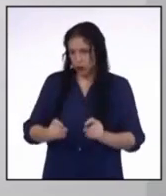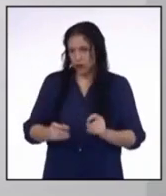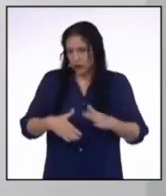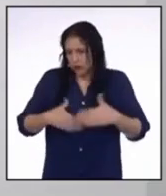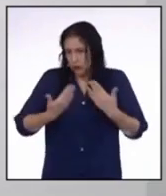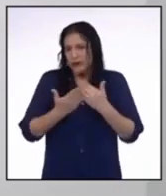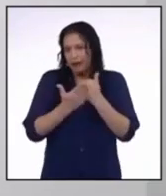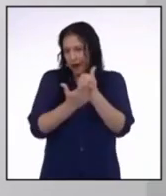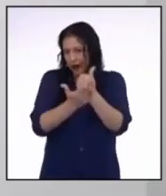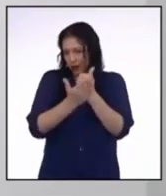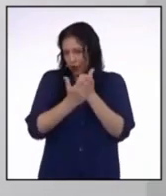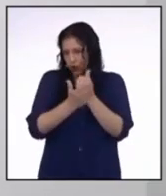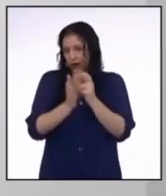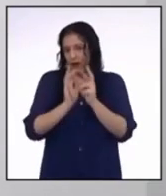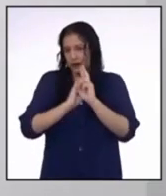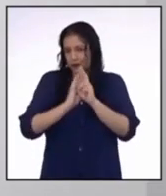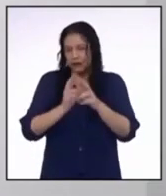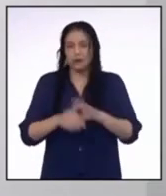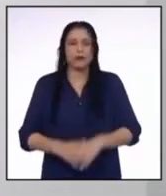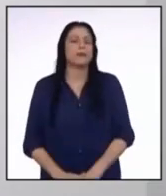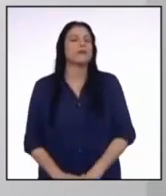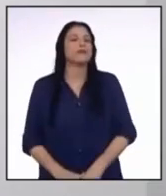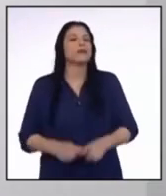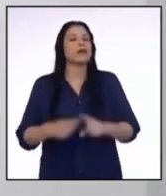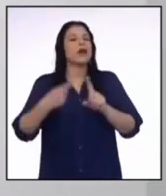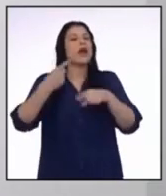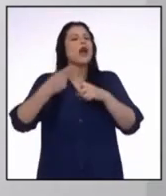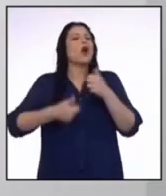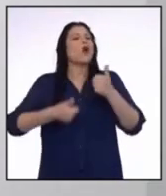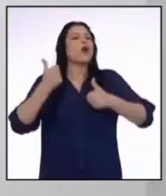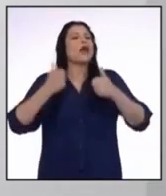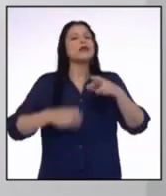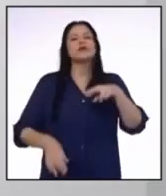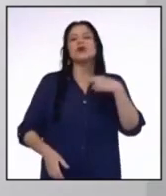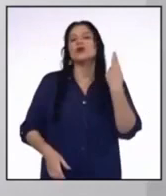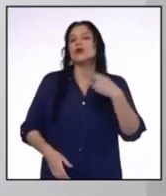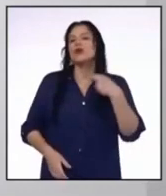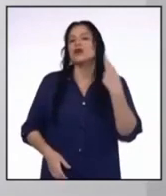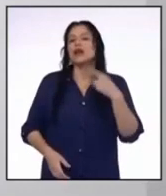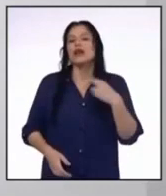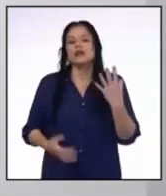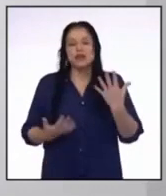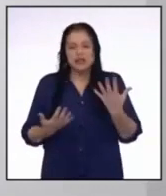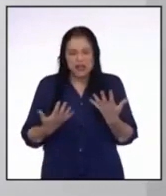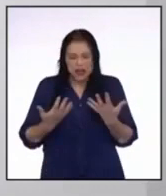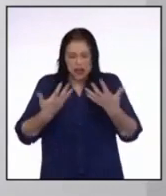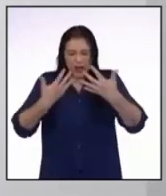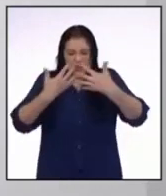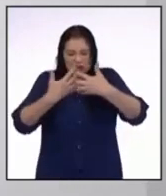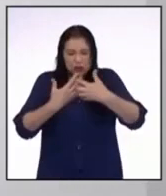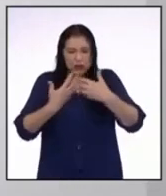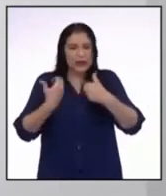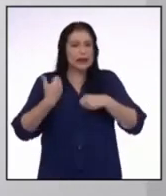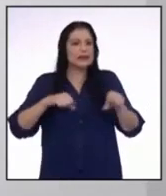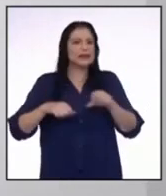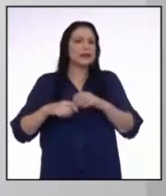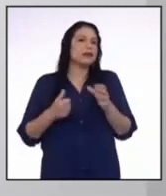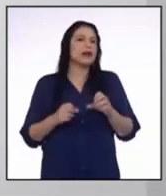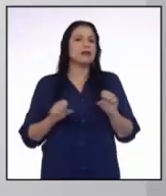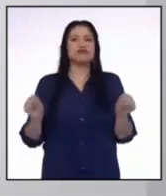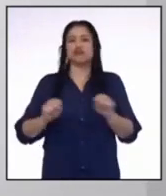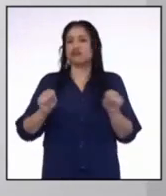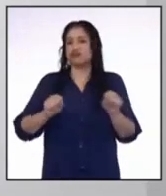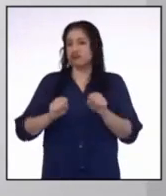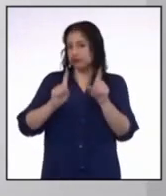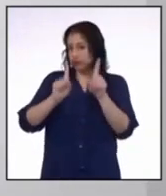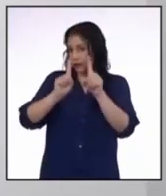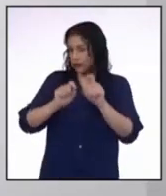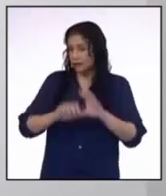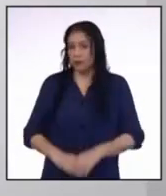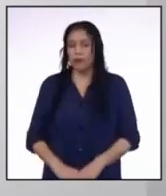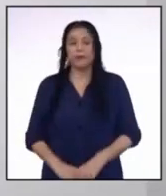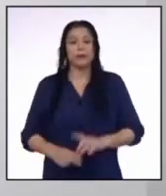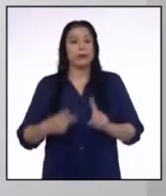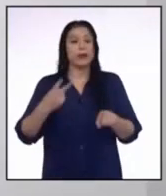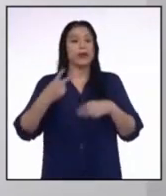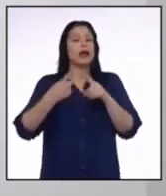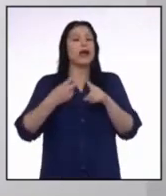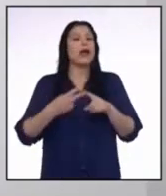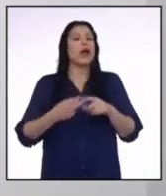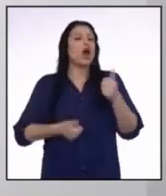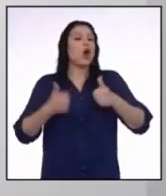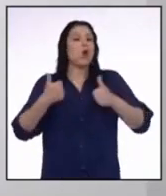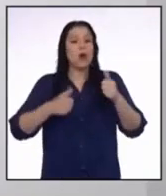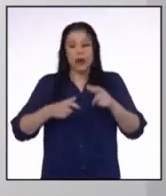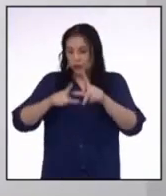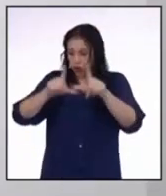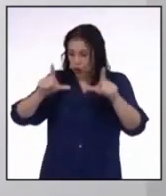les ayudarán. ¿Cuáles son los riesgos asociados a la actividad sísmica? ¿Cuáles son